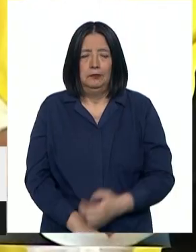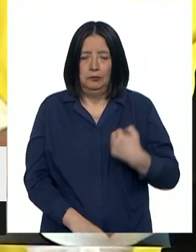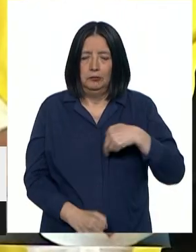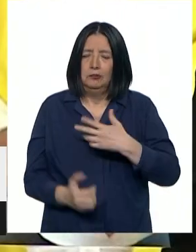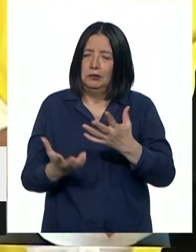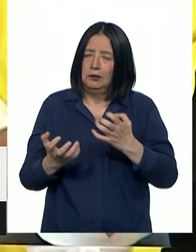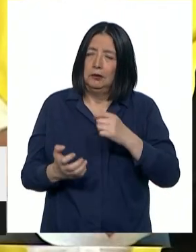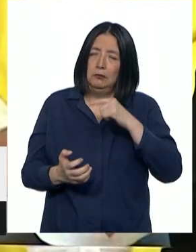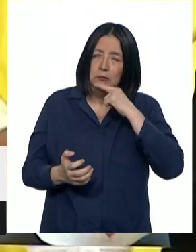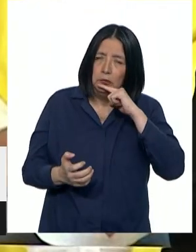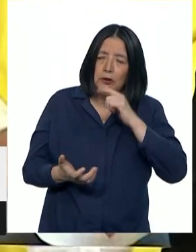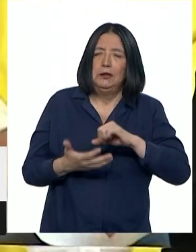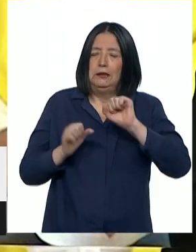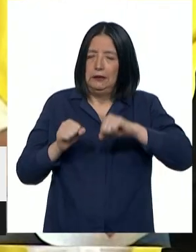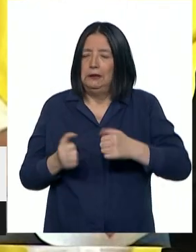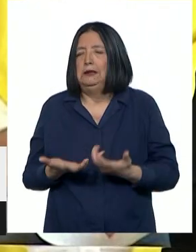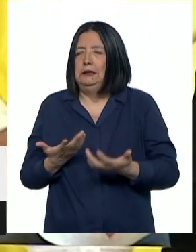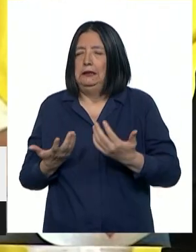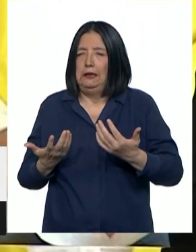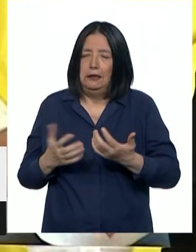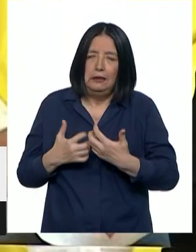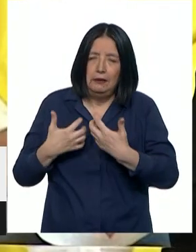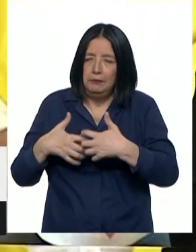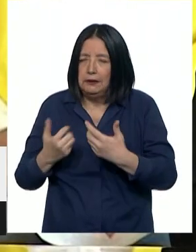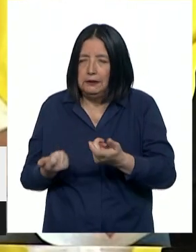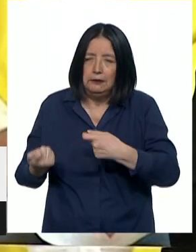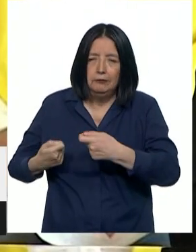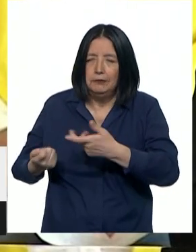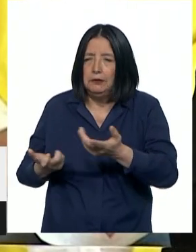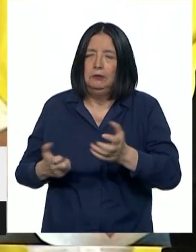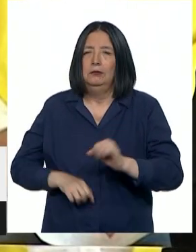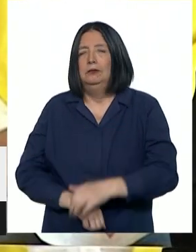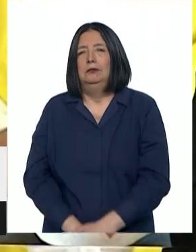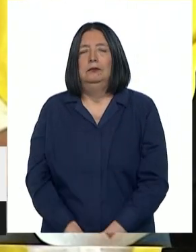Queremos mujeres emprendedoras,